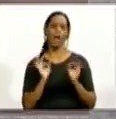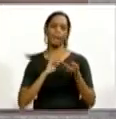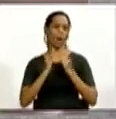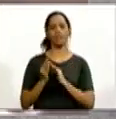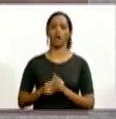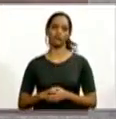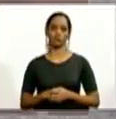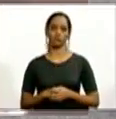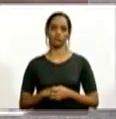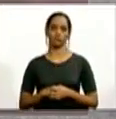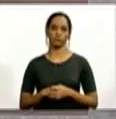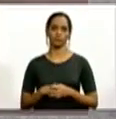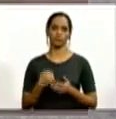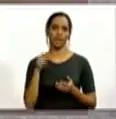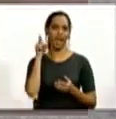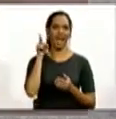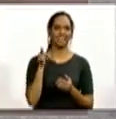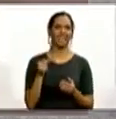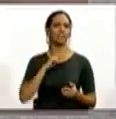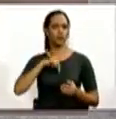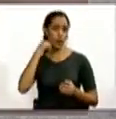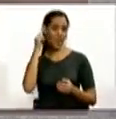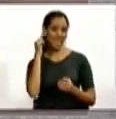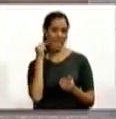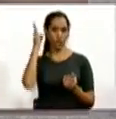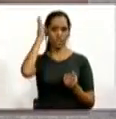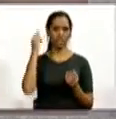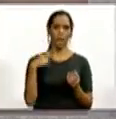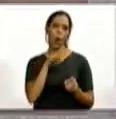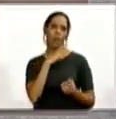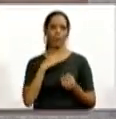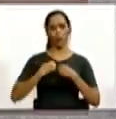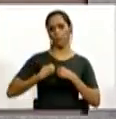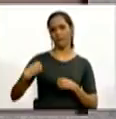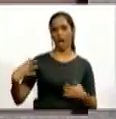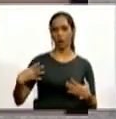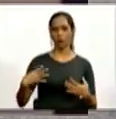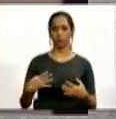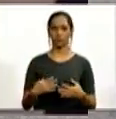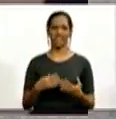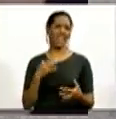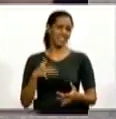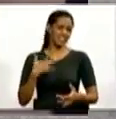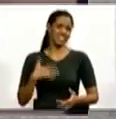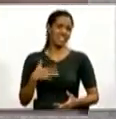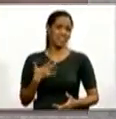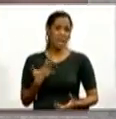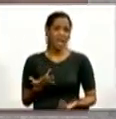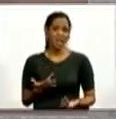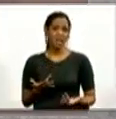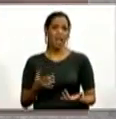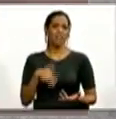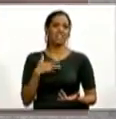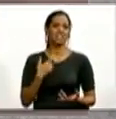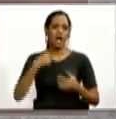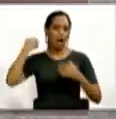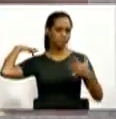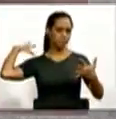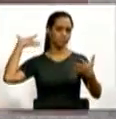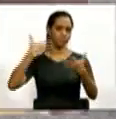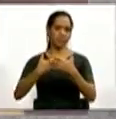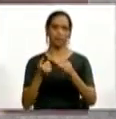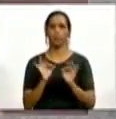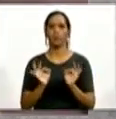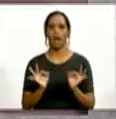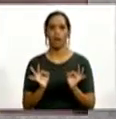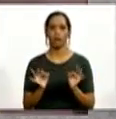comunidad. Porque le dice, nosotros los indios, nosotros los negros, que coño, que estamos jodidos por los blancos. O sea, que flota el resentimiento que tiene. O sea, el resentimiento de siglos, y no es por nada,